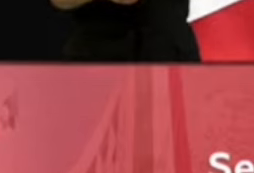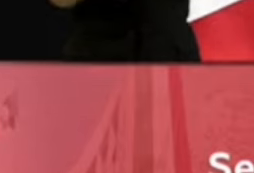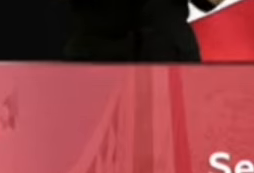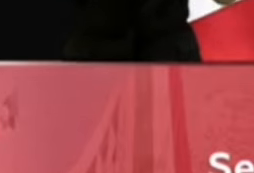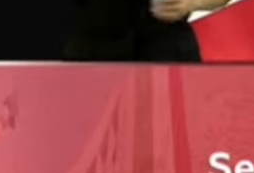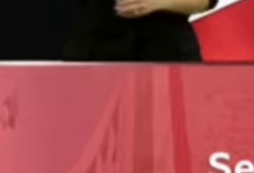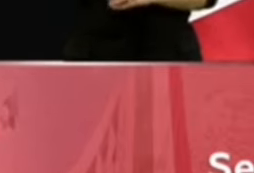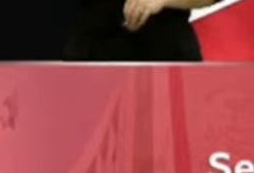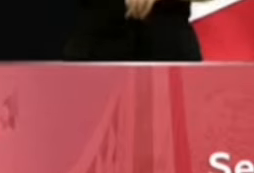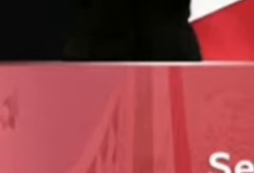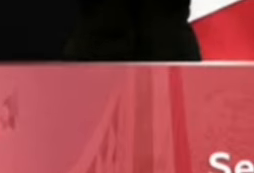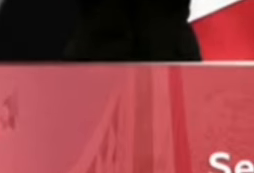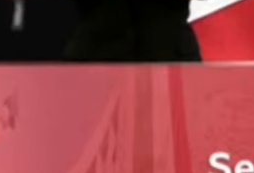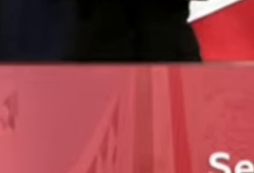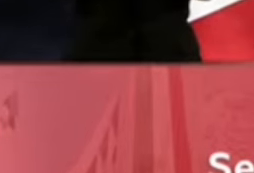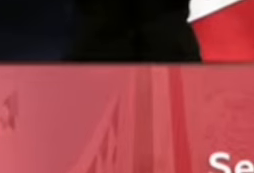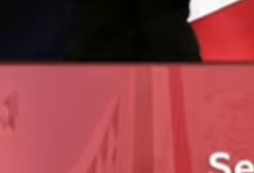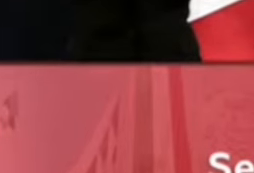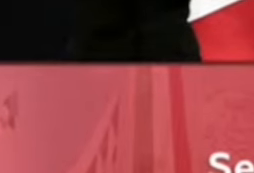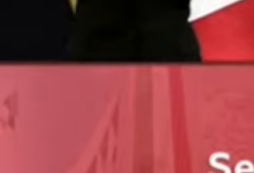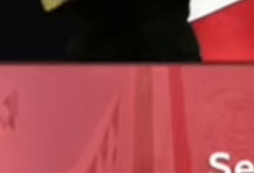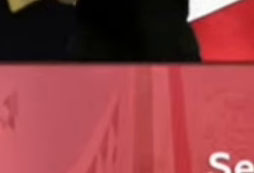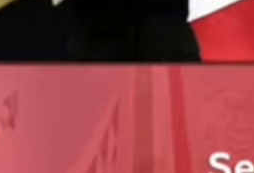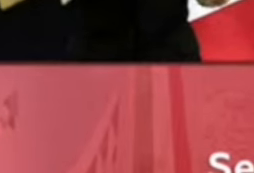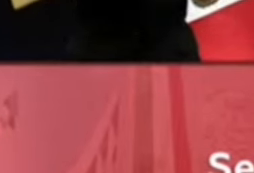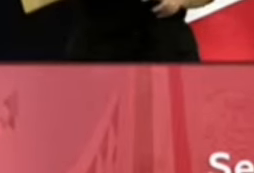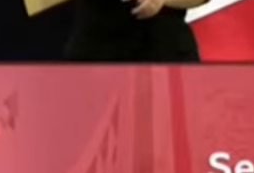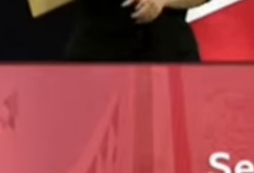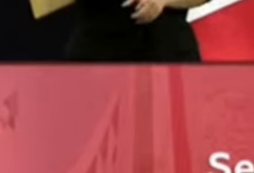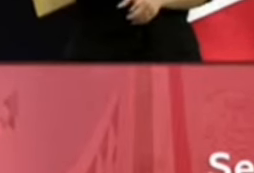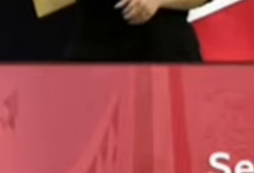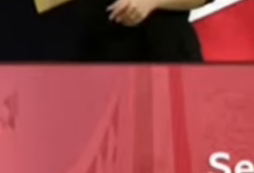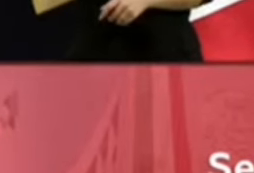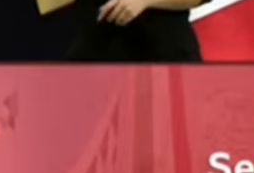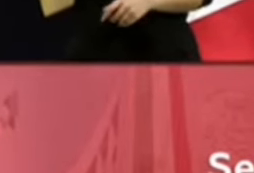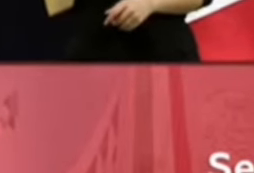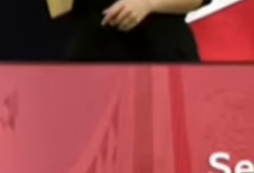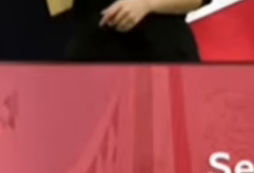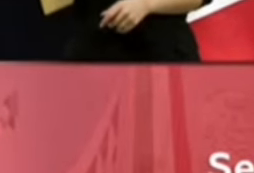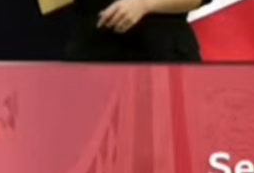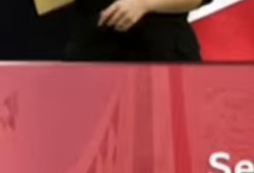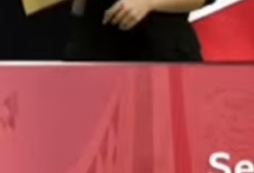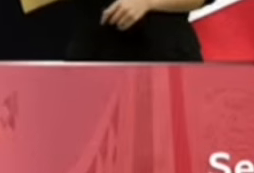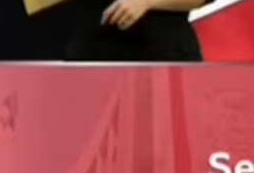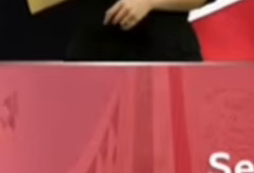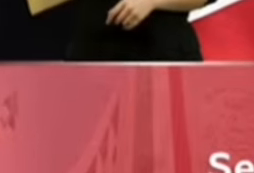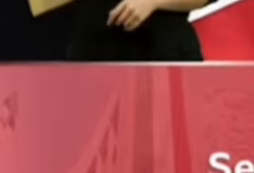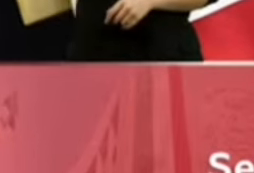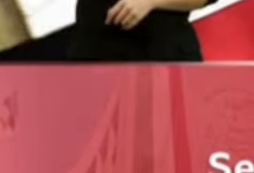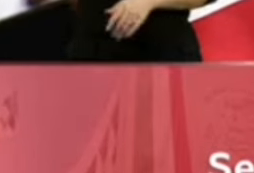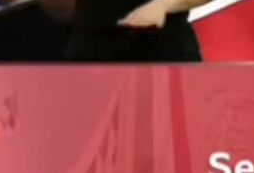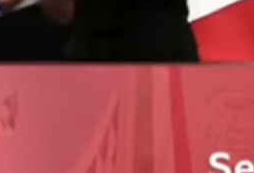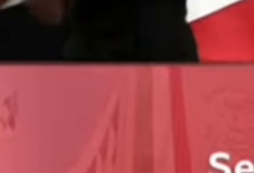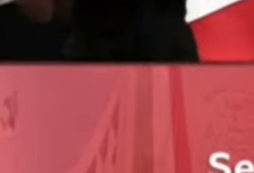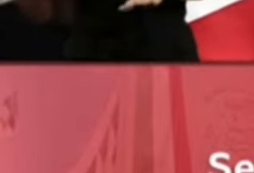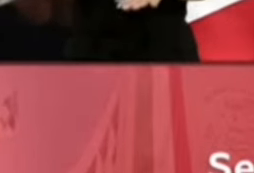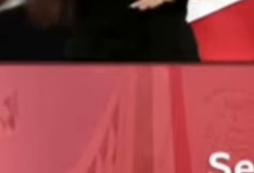de cada una de las senadoras y senadores y no permitiré ni que los ofendan, ni que los